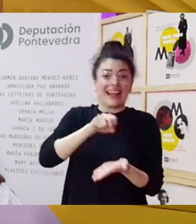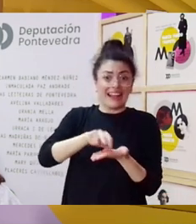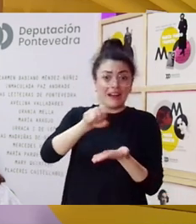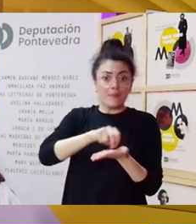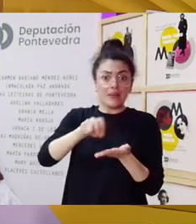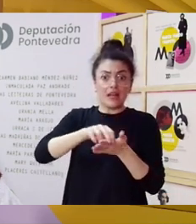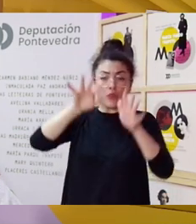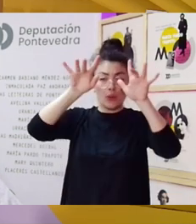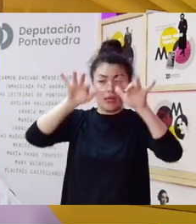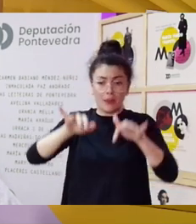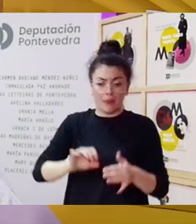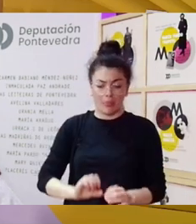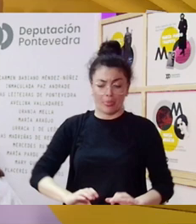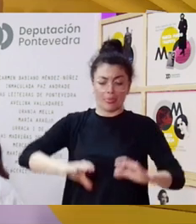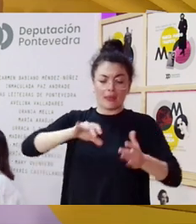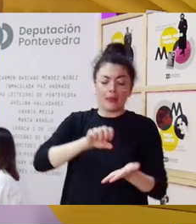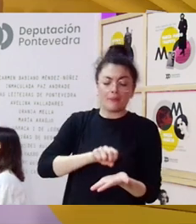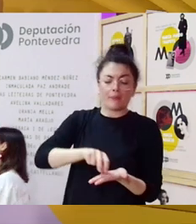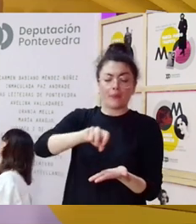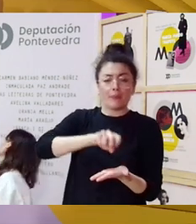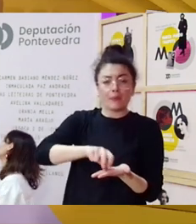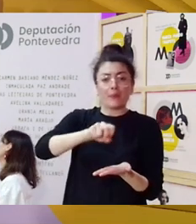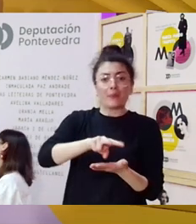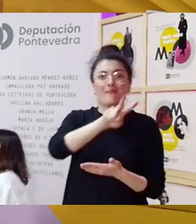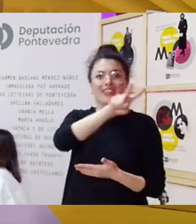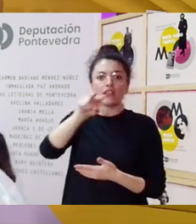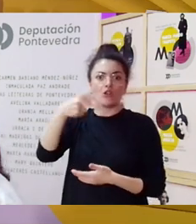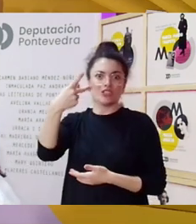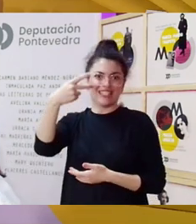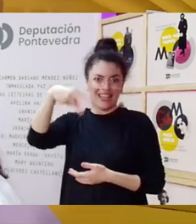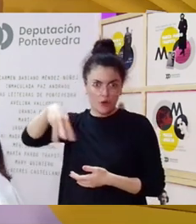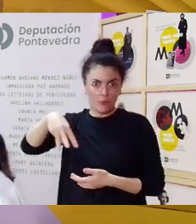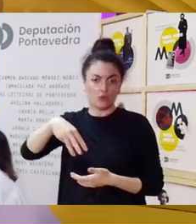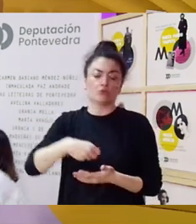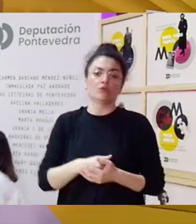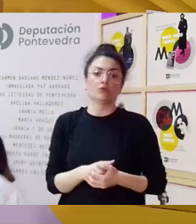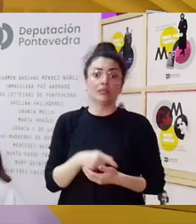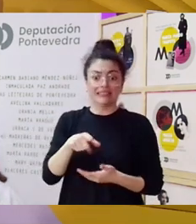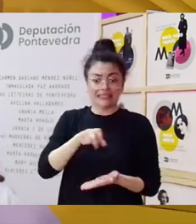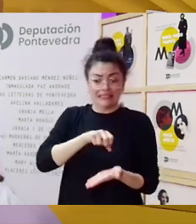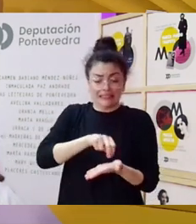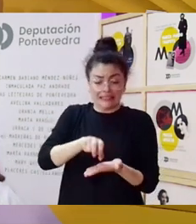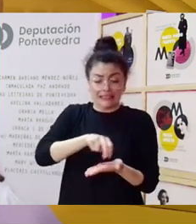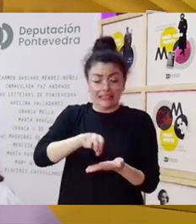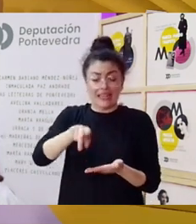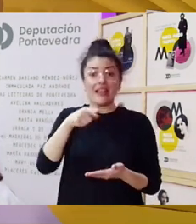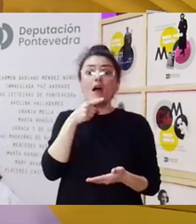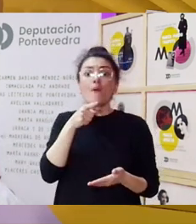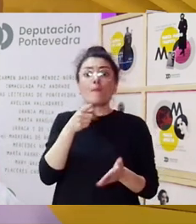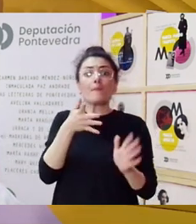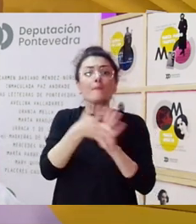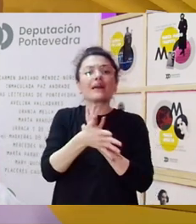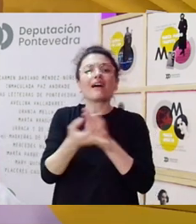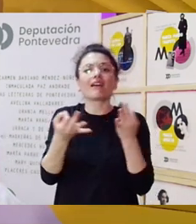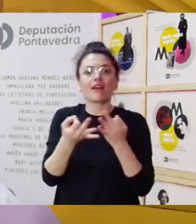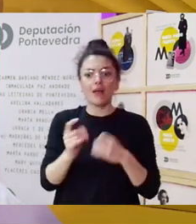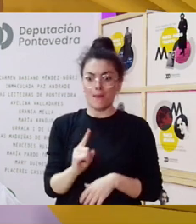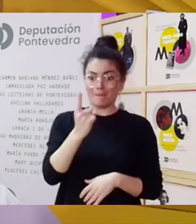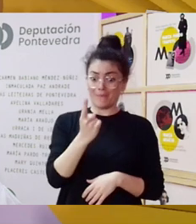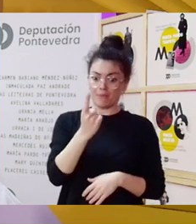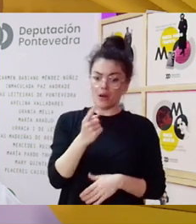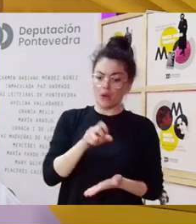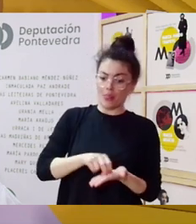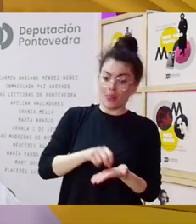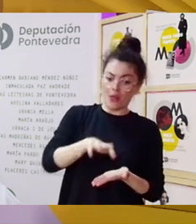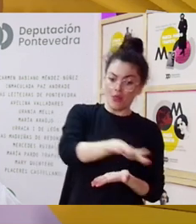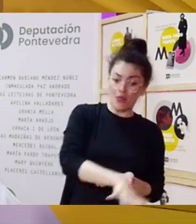había trens pola neve que había, pola cantidad de neve que había. E máis, ela no seu relato conta que primeiro foi por unha zona